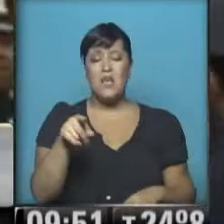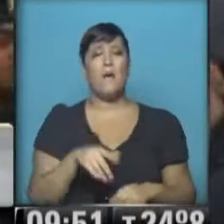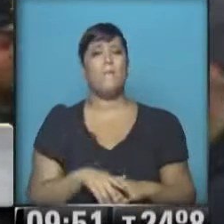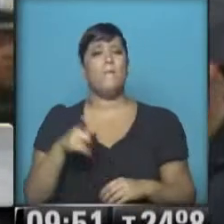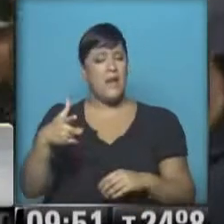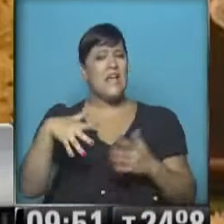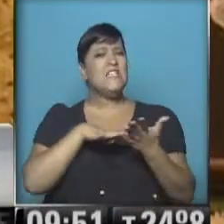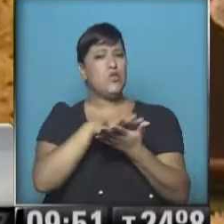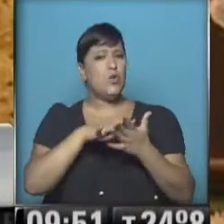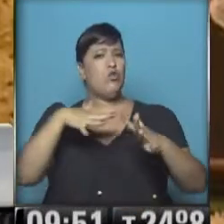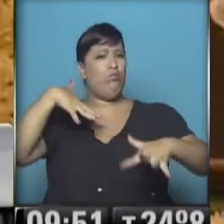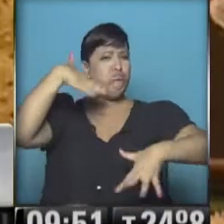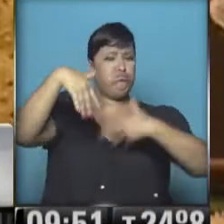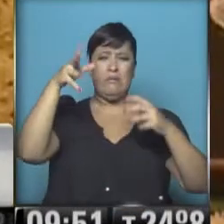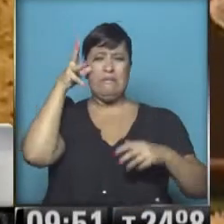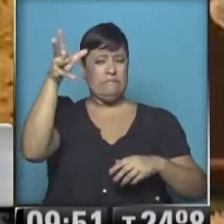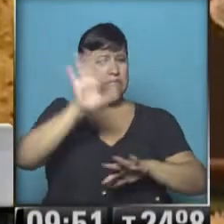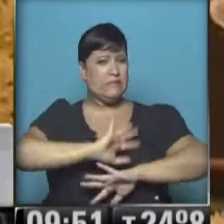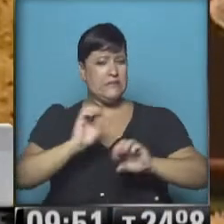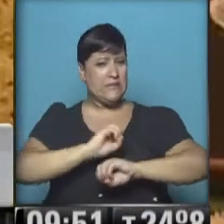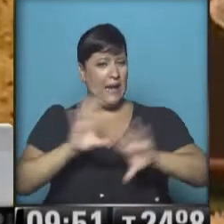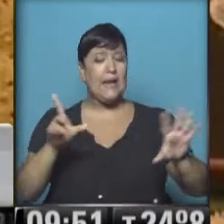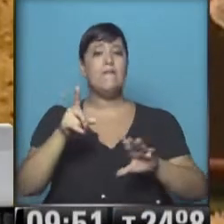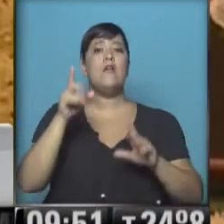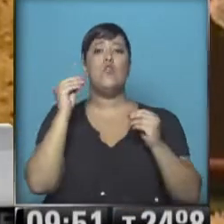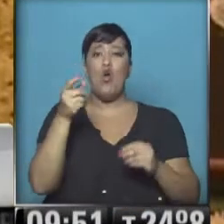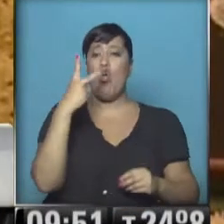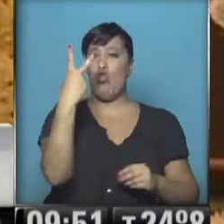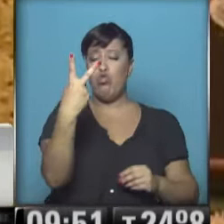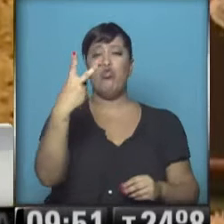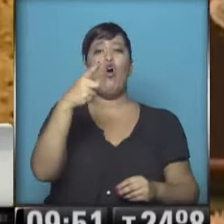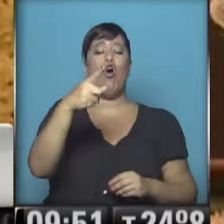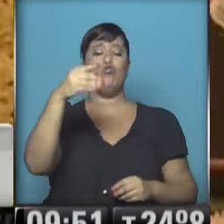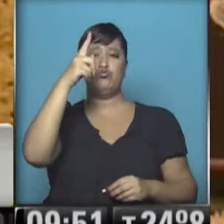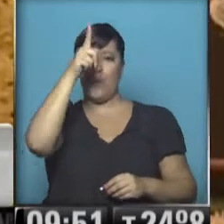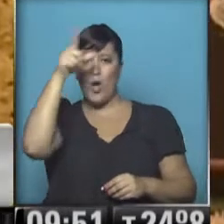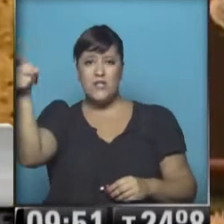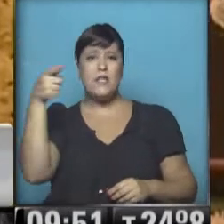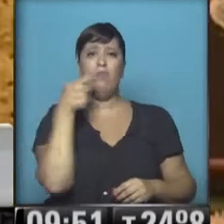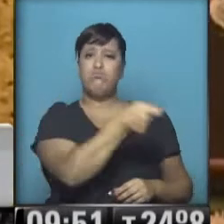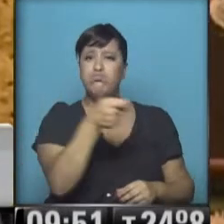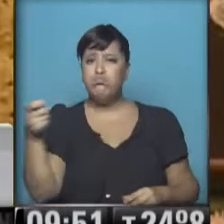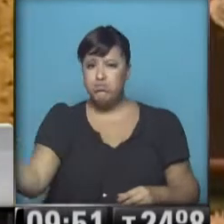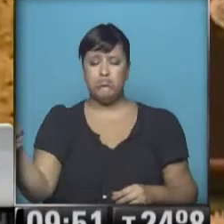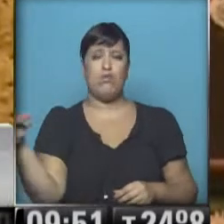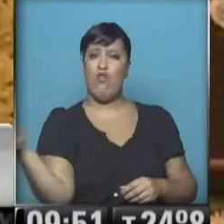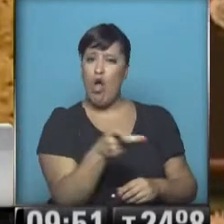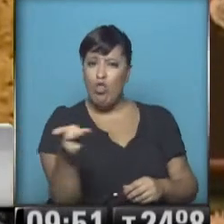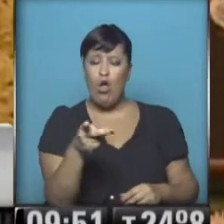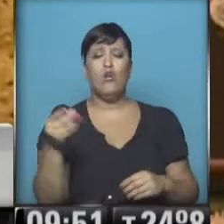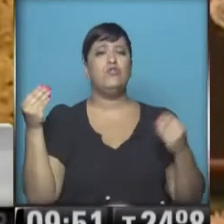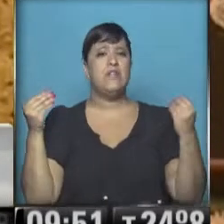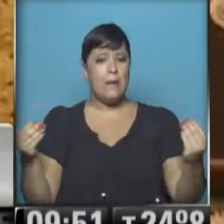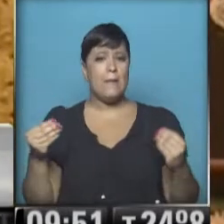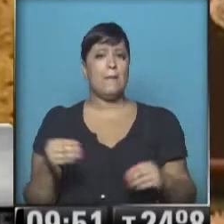situación de violencia realmente extrema cuando fueron asesinados dos oficiales de la policía de rafael ramos y wang jian yu que